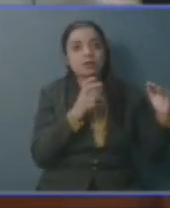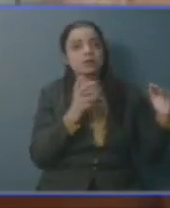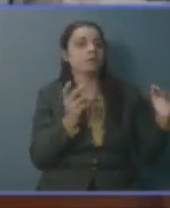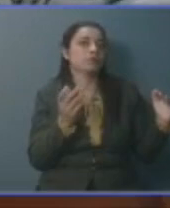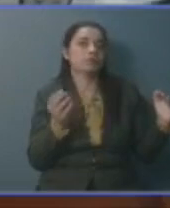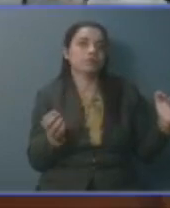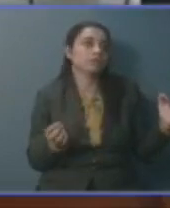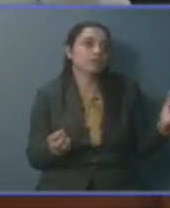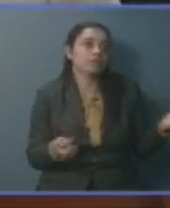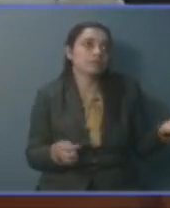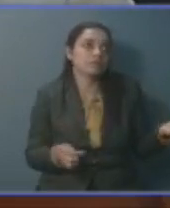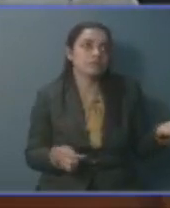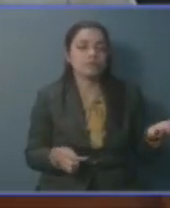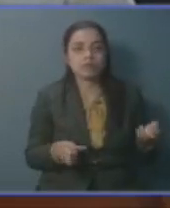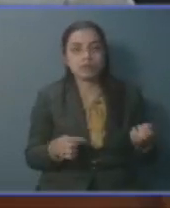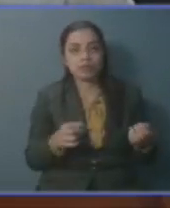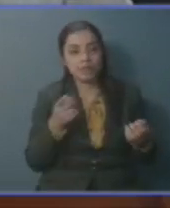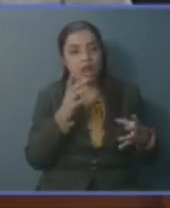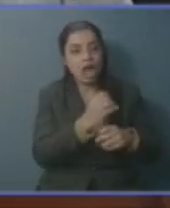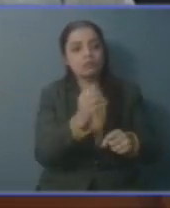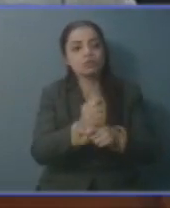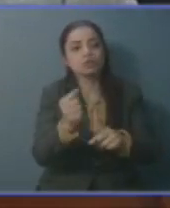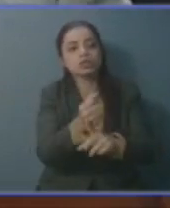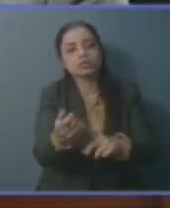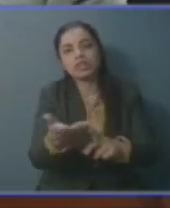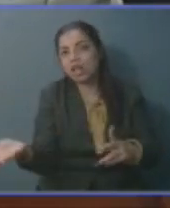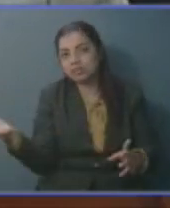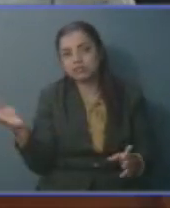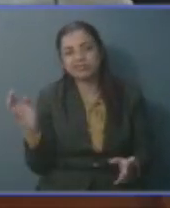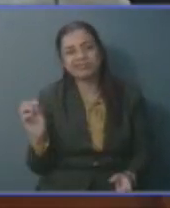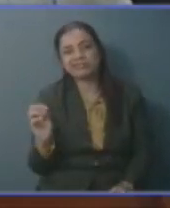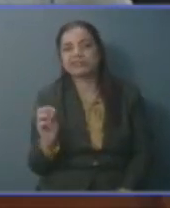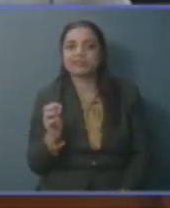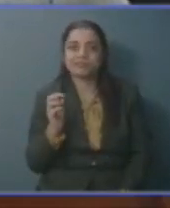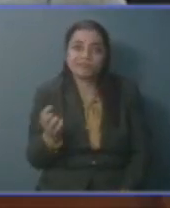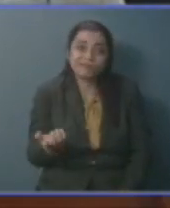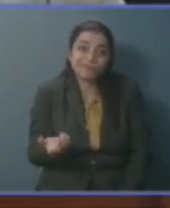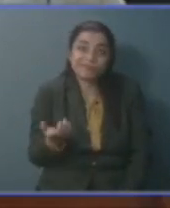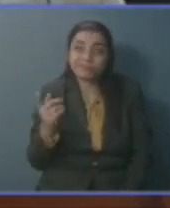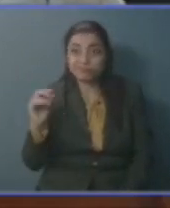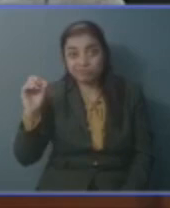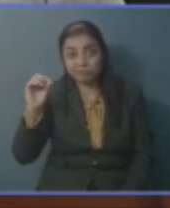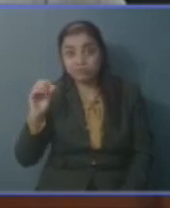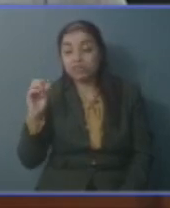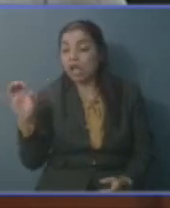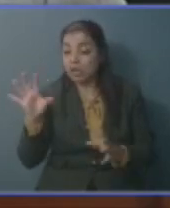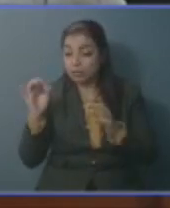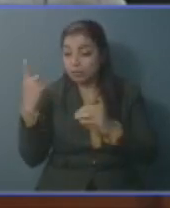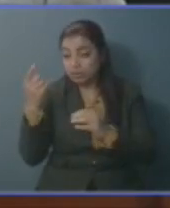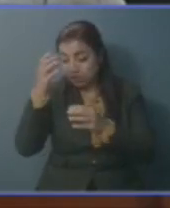hay ideas de los partidos, se ha escuchado personal,